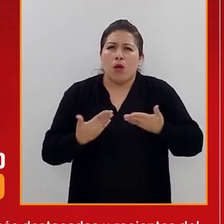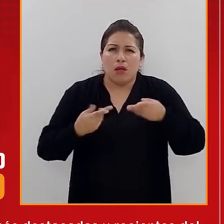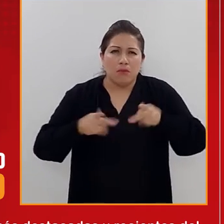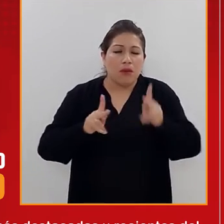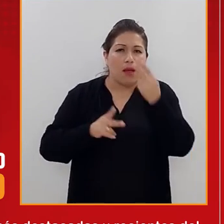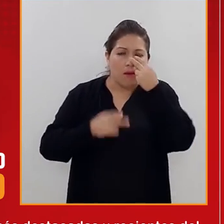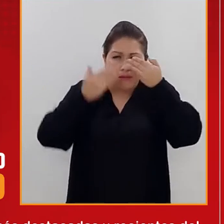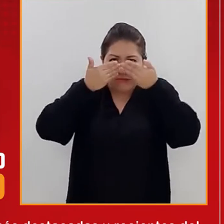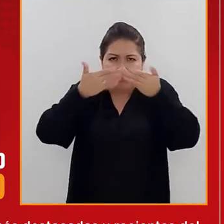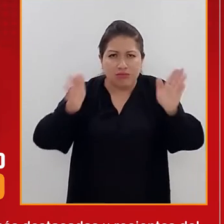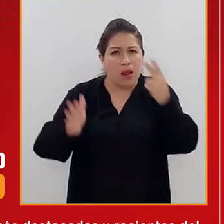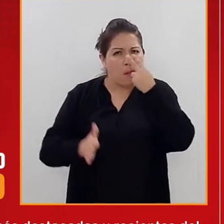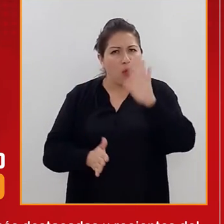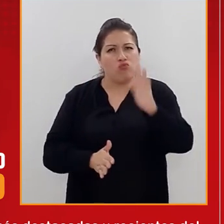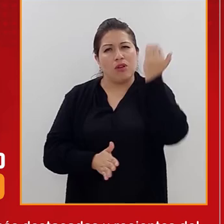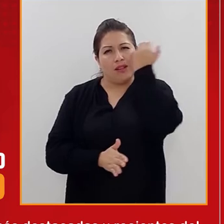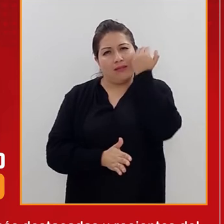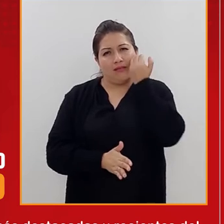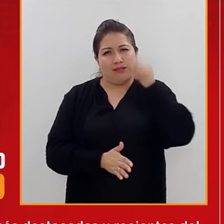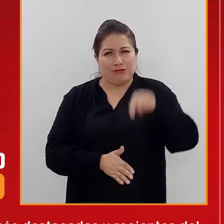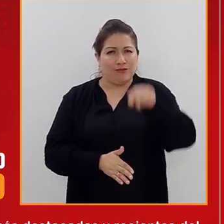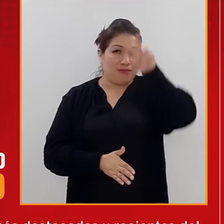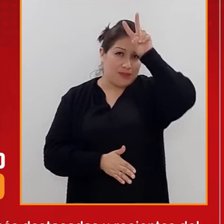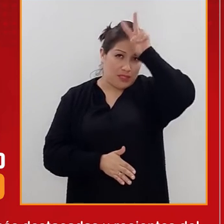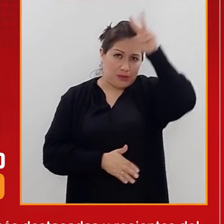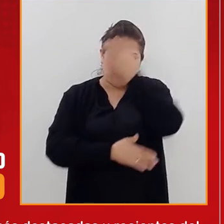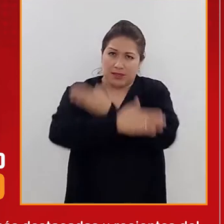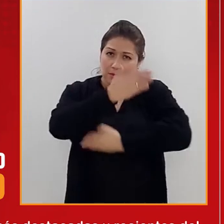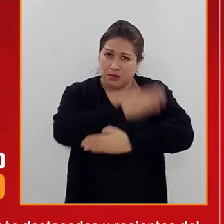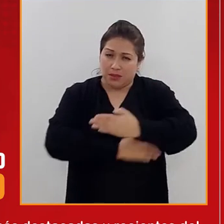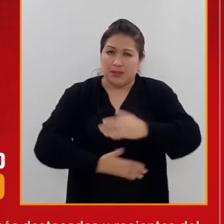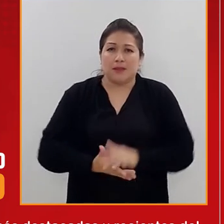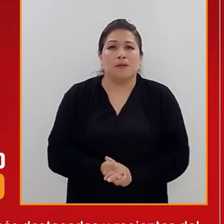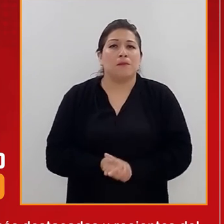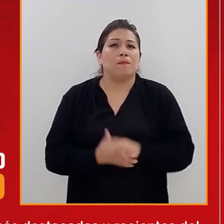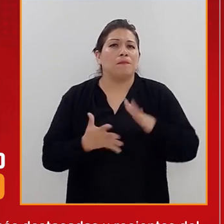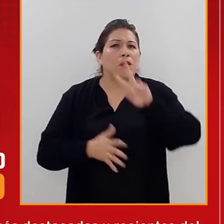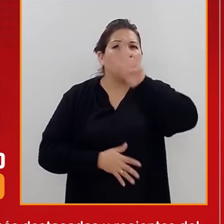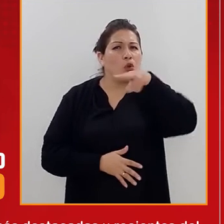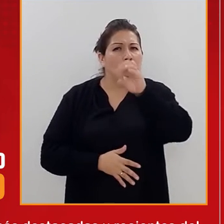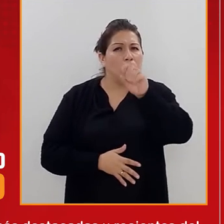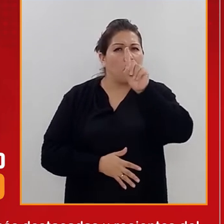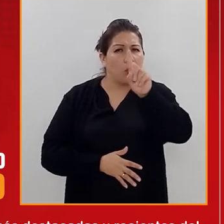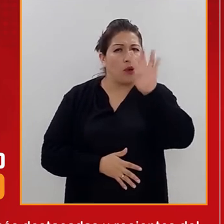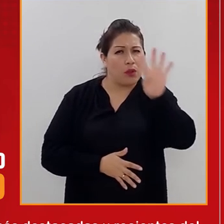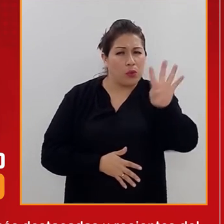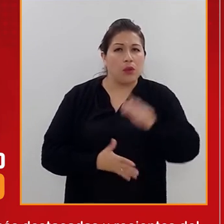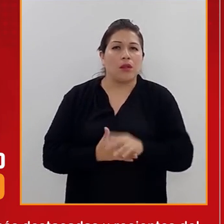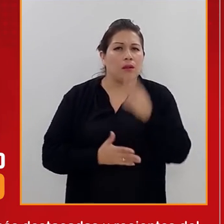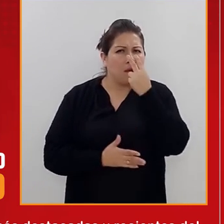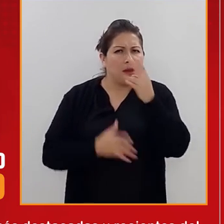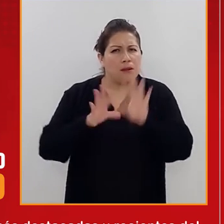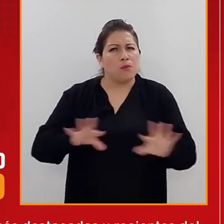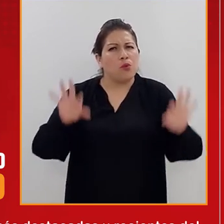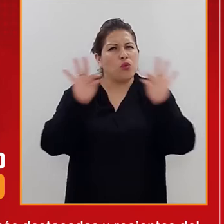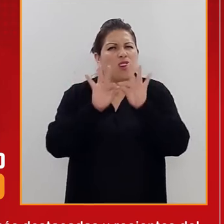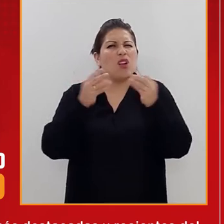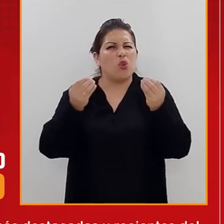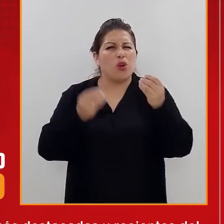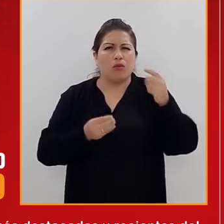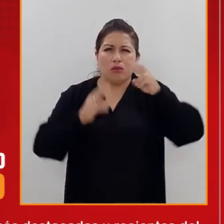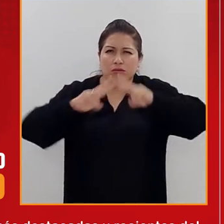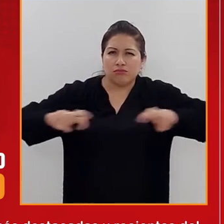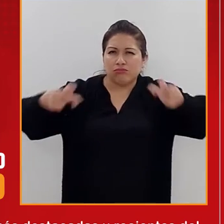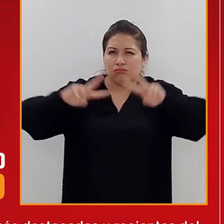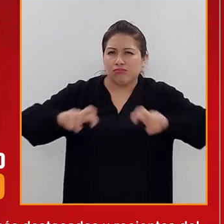comprender un poco más sobre la discapacidad en el antiguo Perú. Según Sotomayor 2014, la